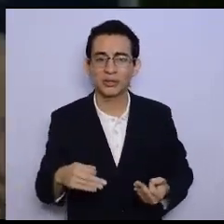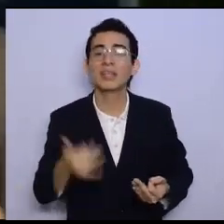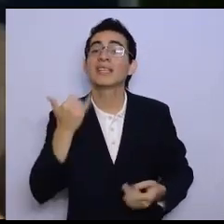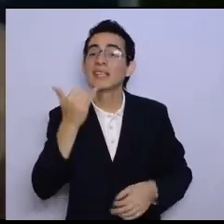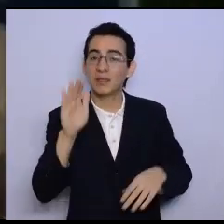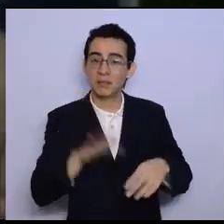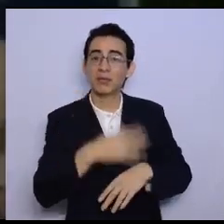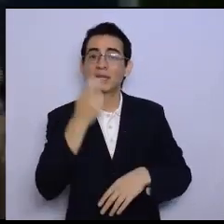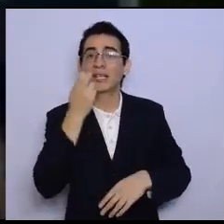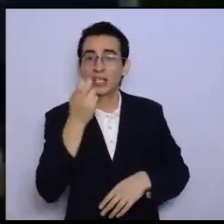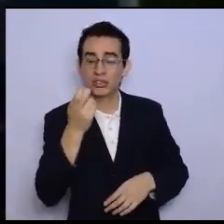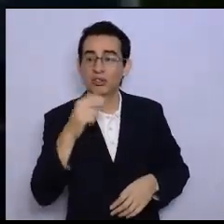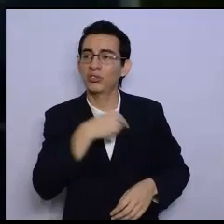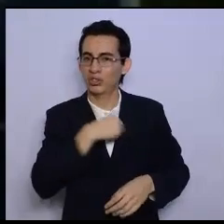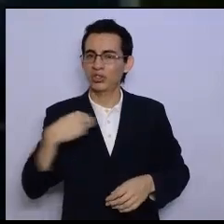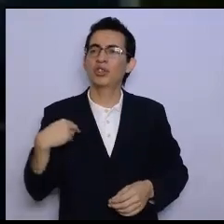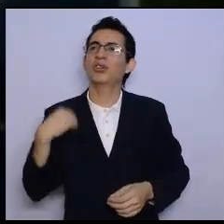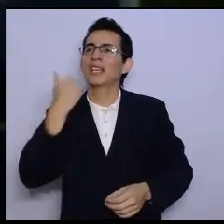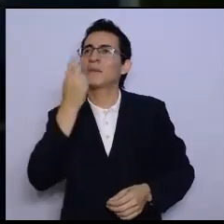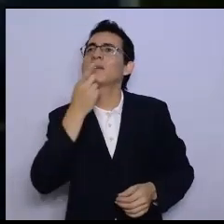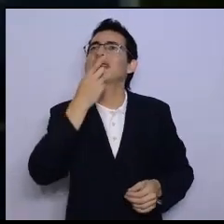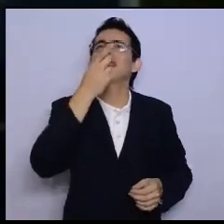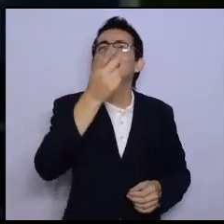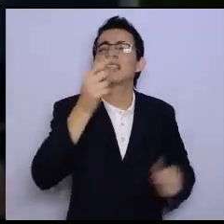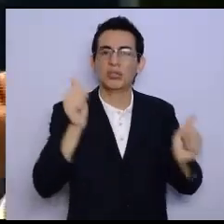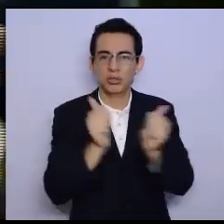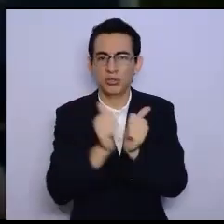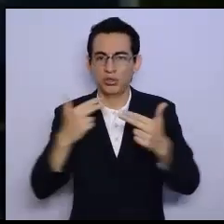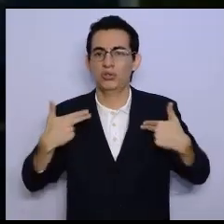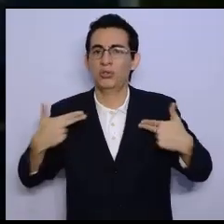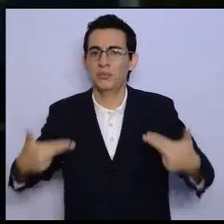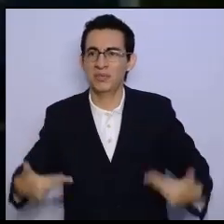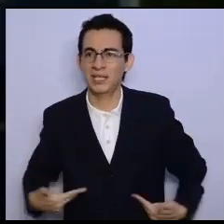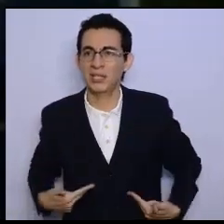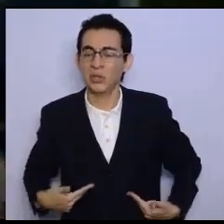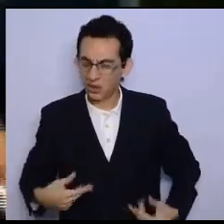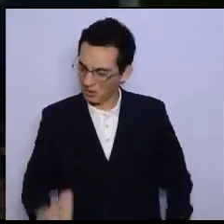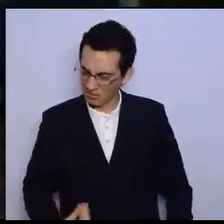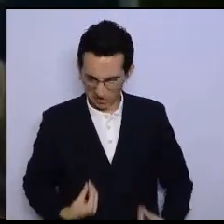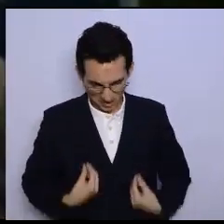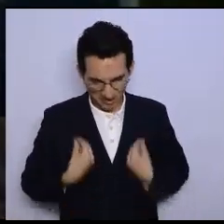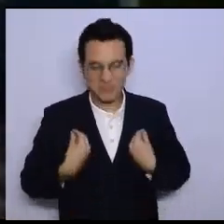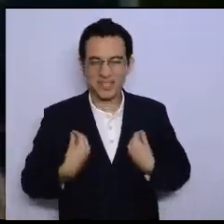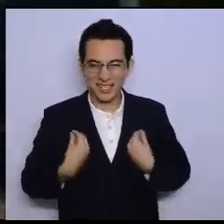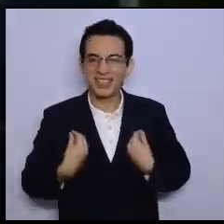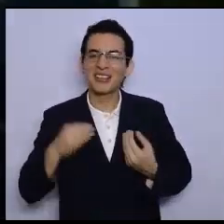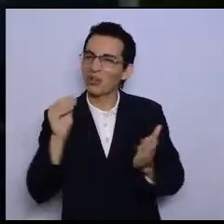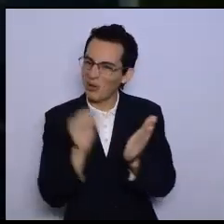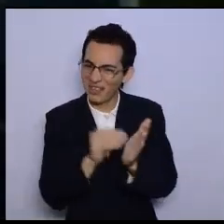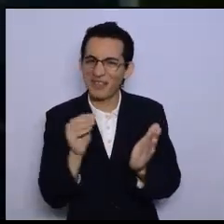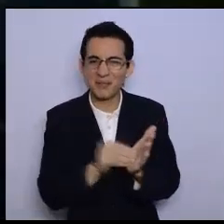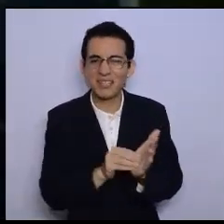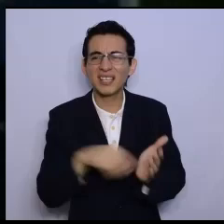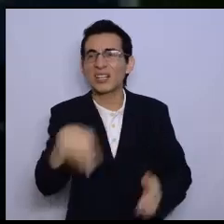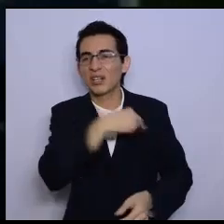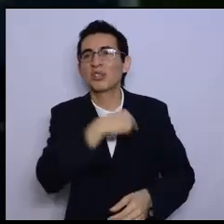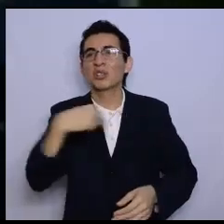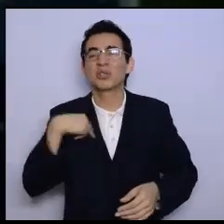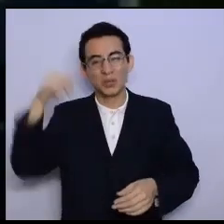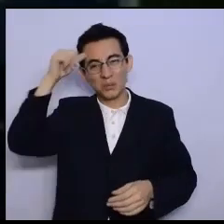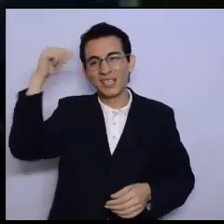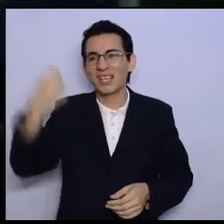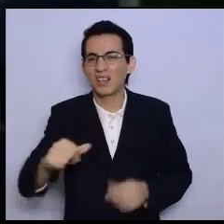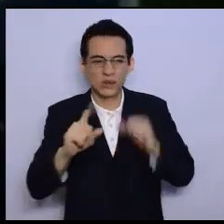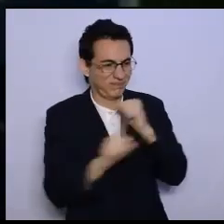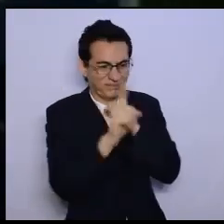de esa manera identificarse con los seres humanos que vivimos todavía las consecuencias de nuestros pecados,